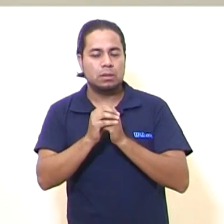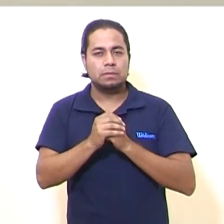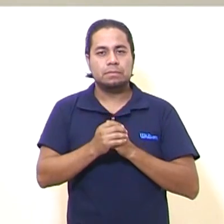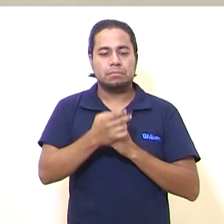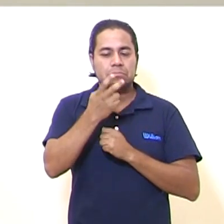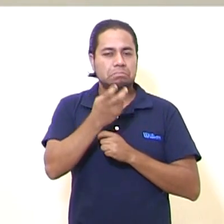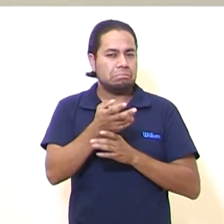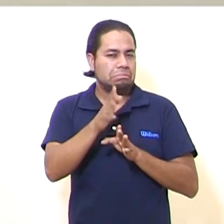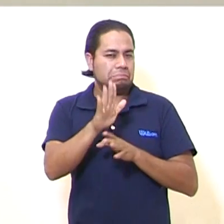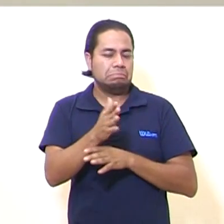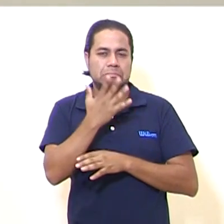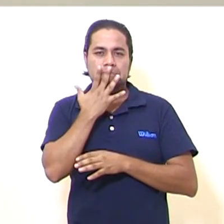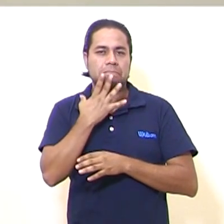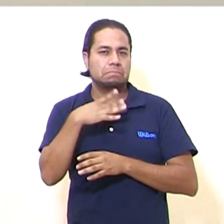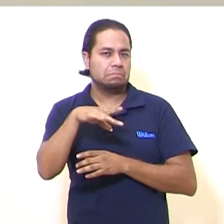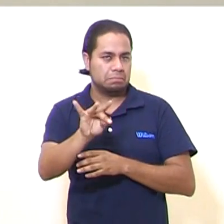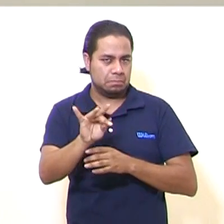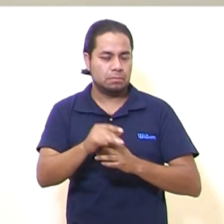muy simple,